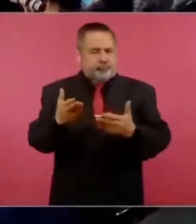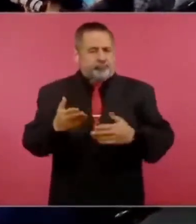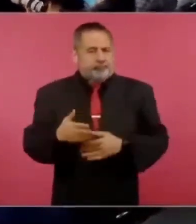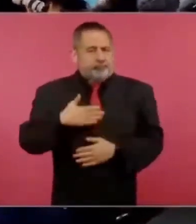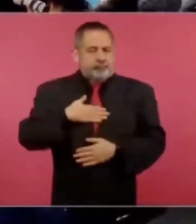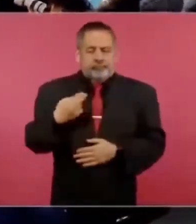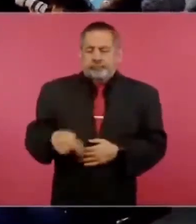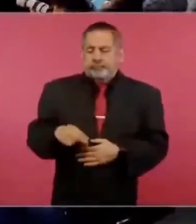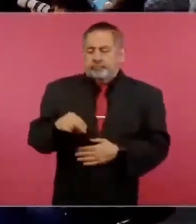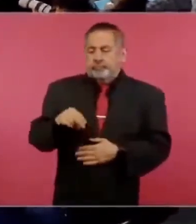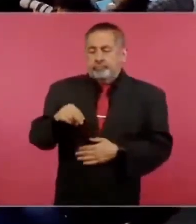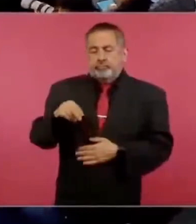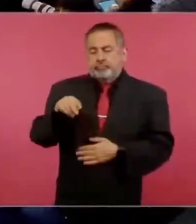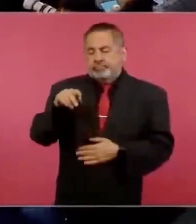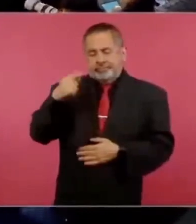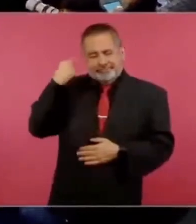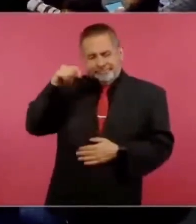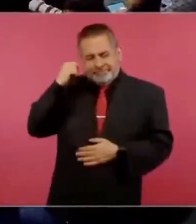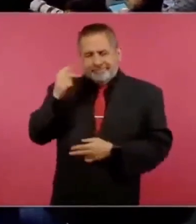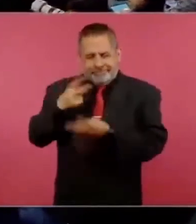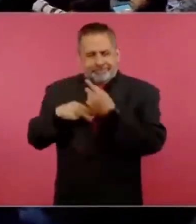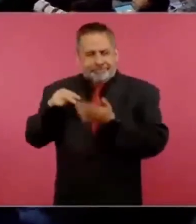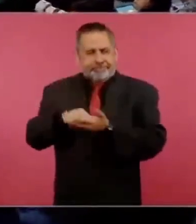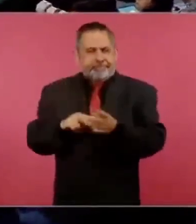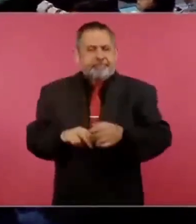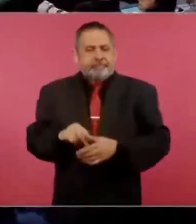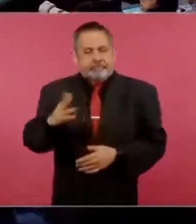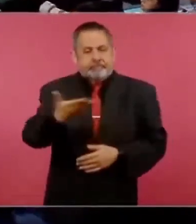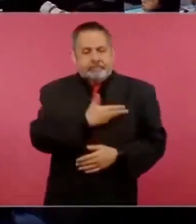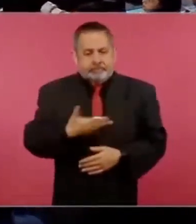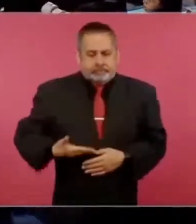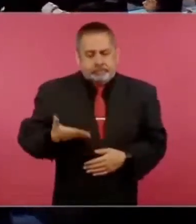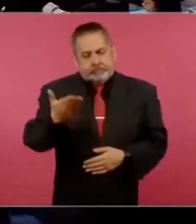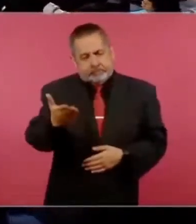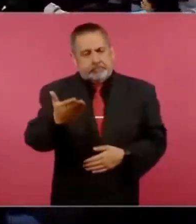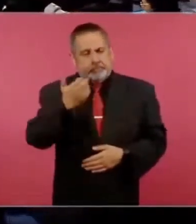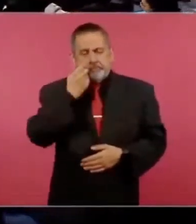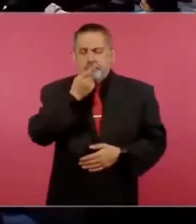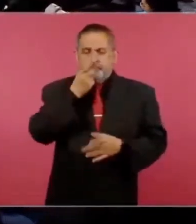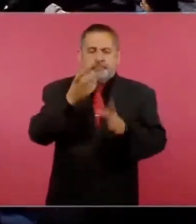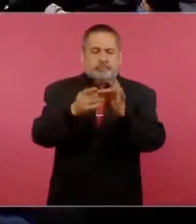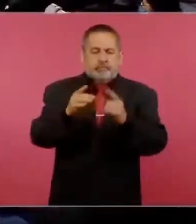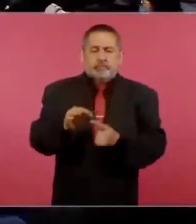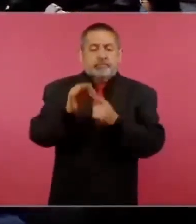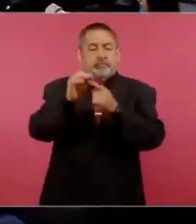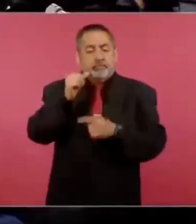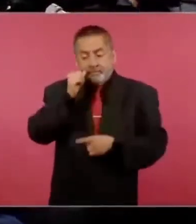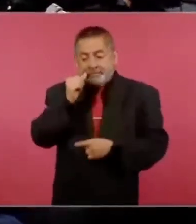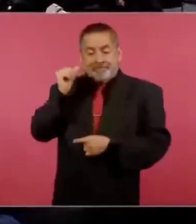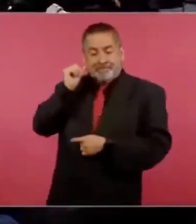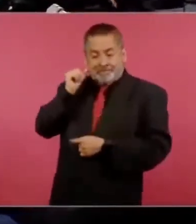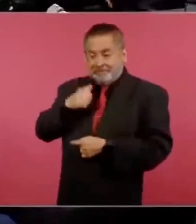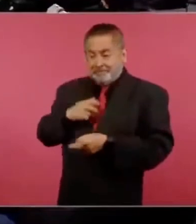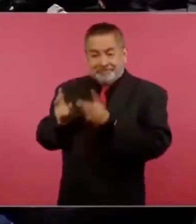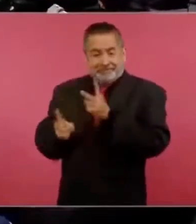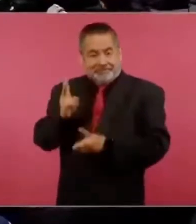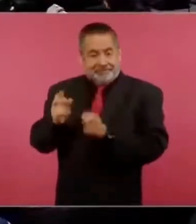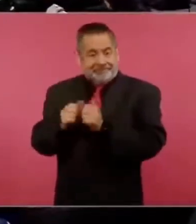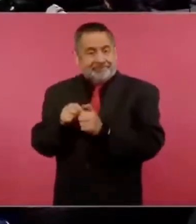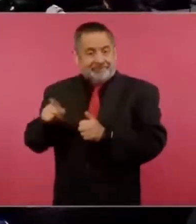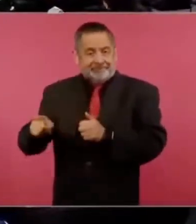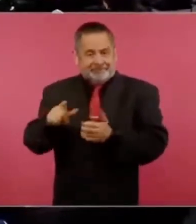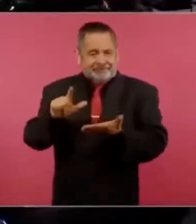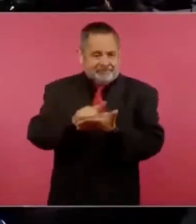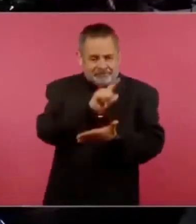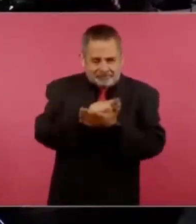Cedillo, el Sistema Informativo de Tabasco, diario presente. Señor presidente, quiero destacar algo que ocurrió ayer, ahorita que platicaban un poco de las